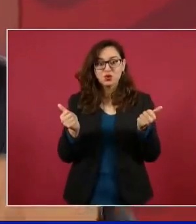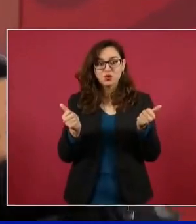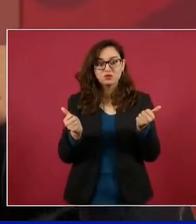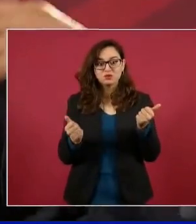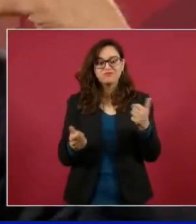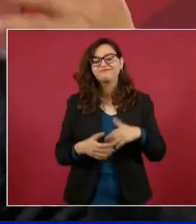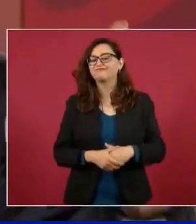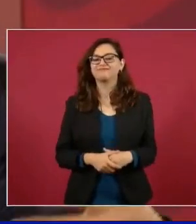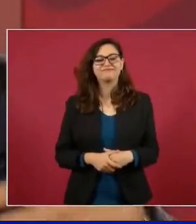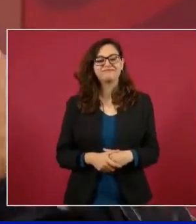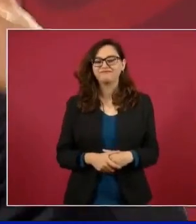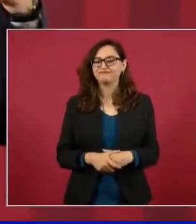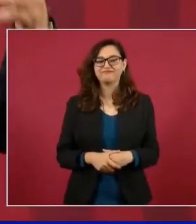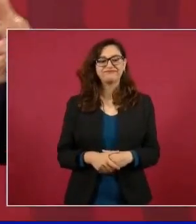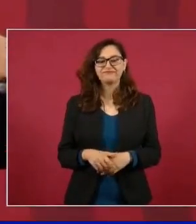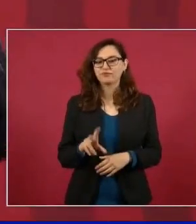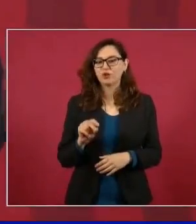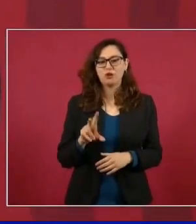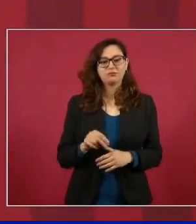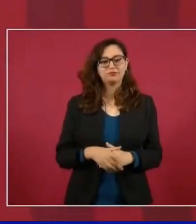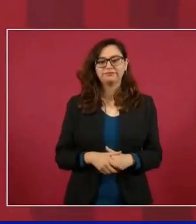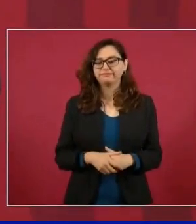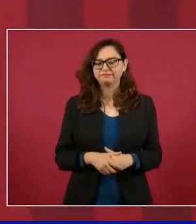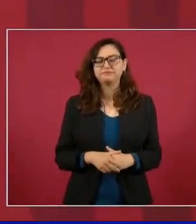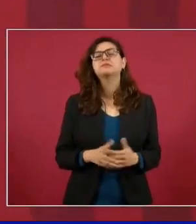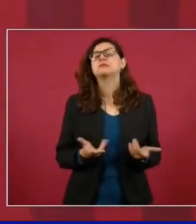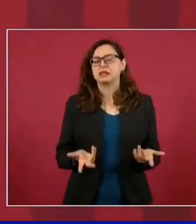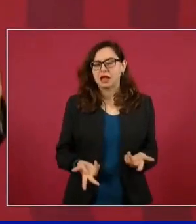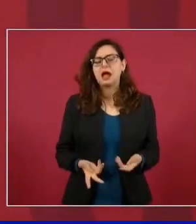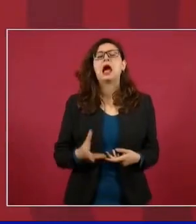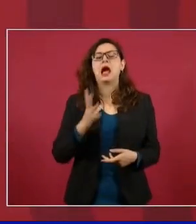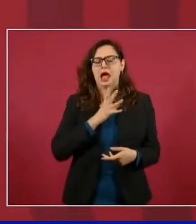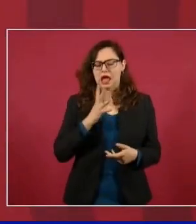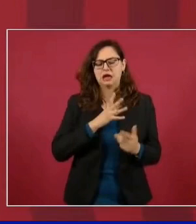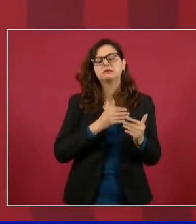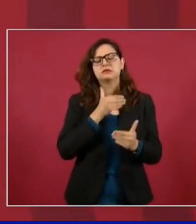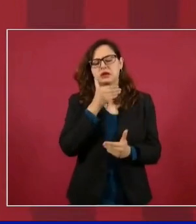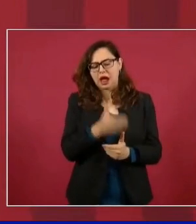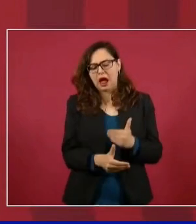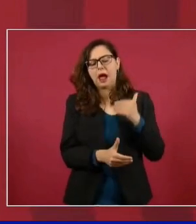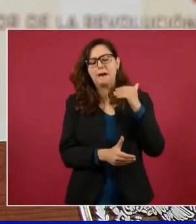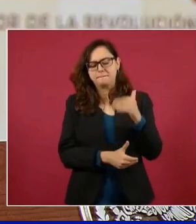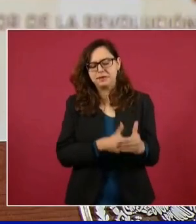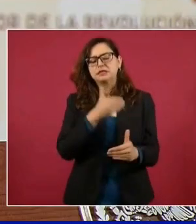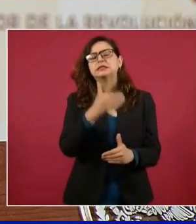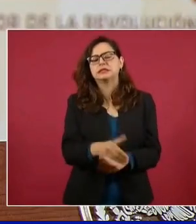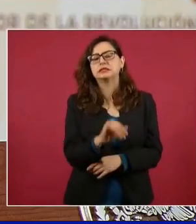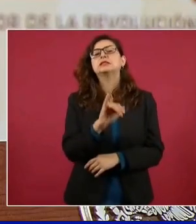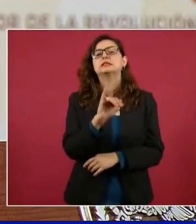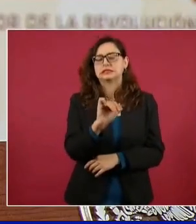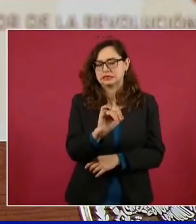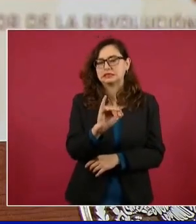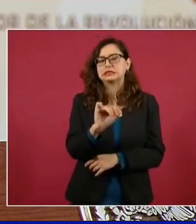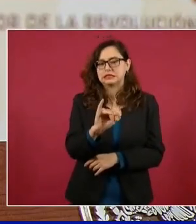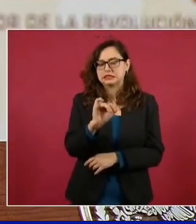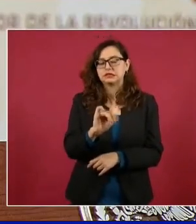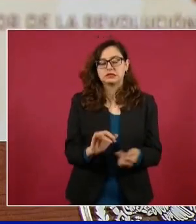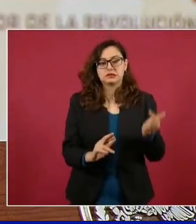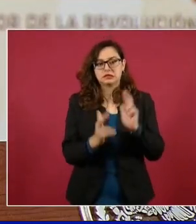Se avanzó mucho con la revolución. Estamos hablando de la revolución más